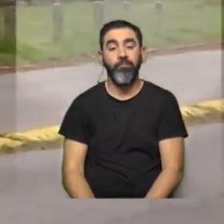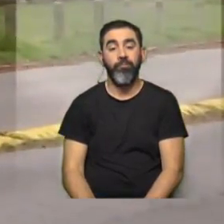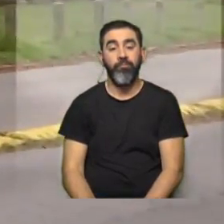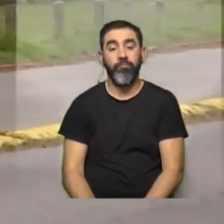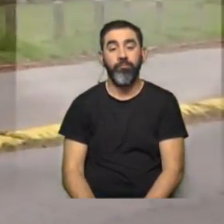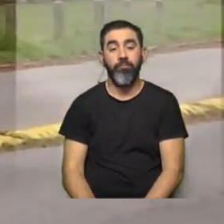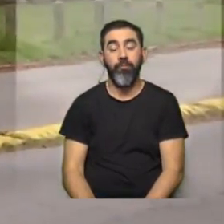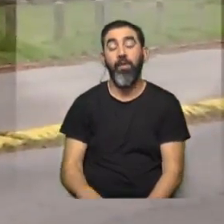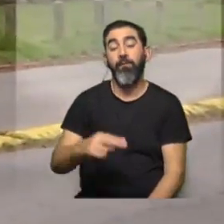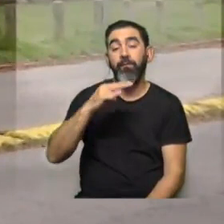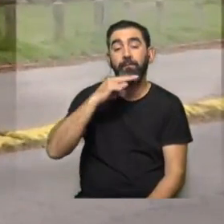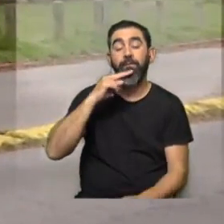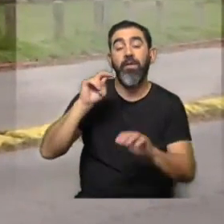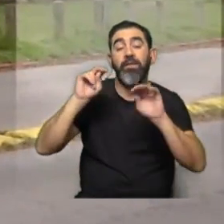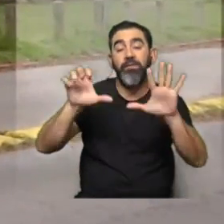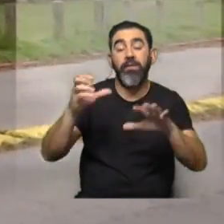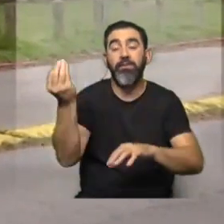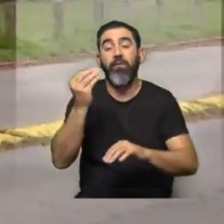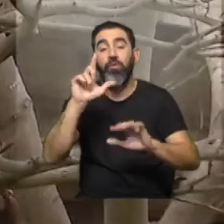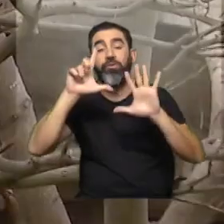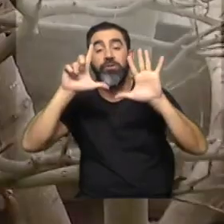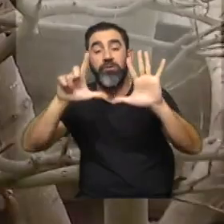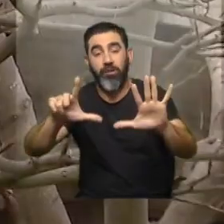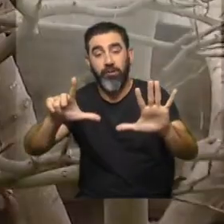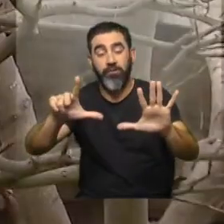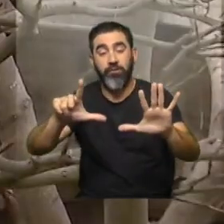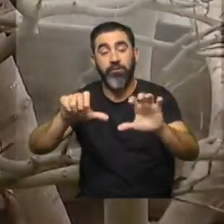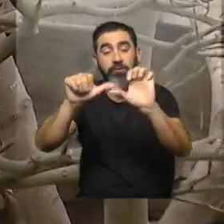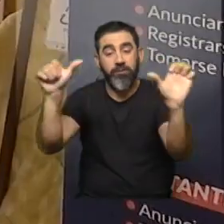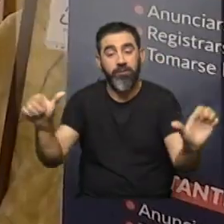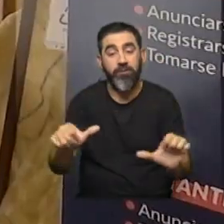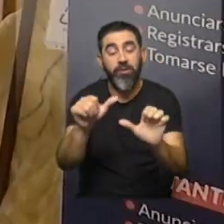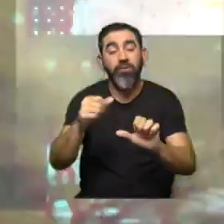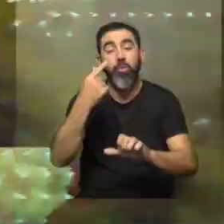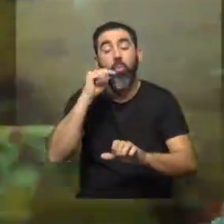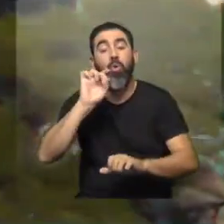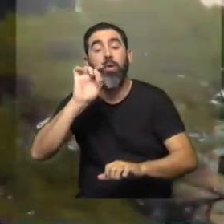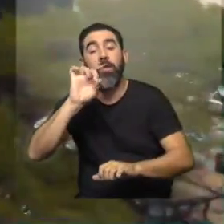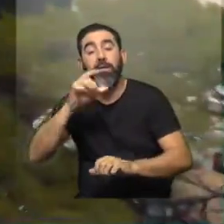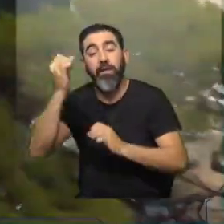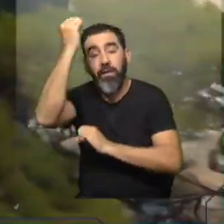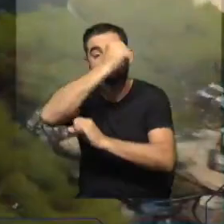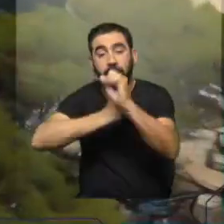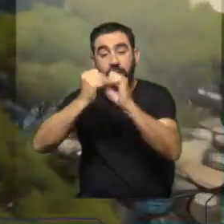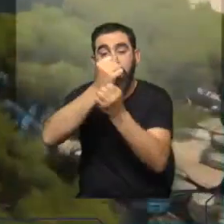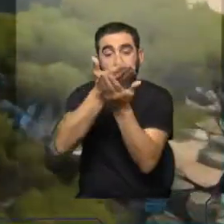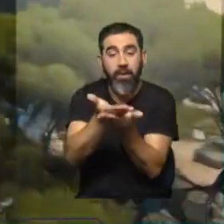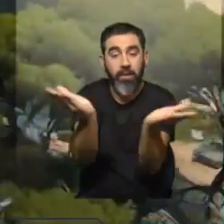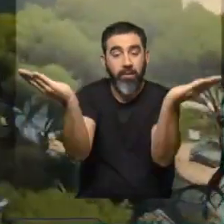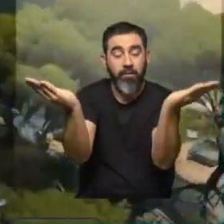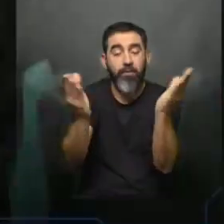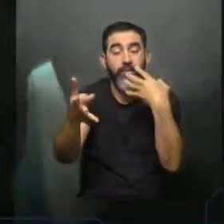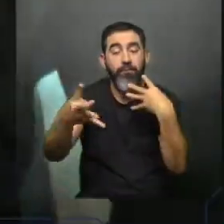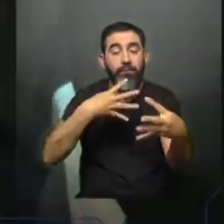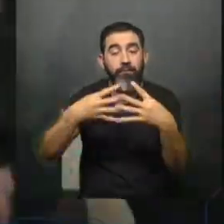Y este viernes 6 y sábado 7 se realiza la edición número 15 de Ingeniería de Muestra, una